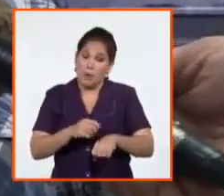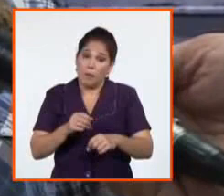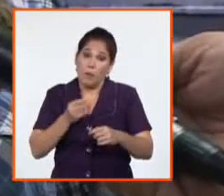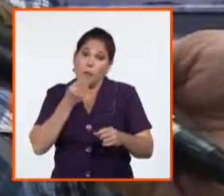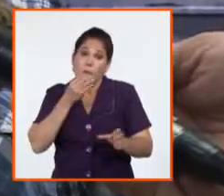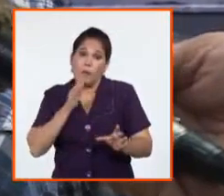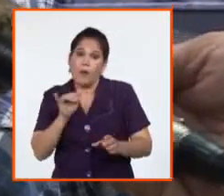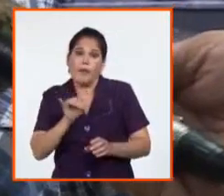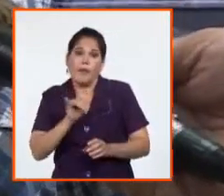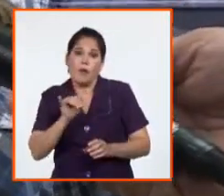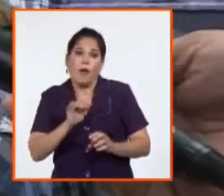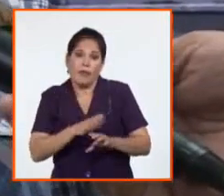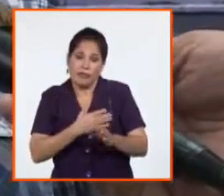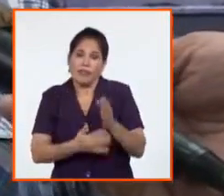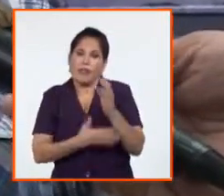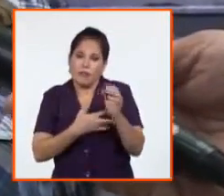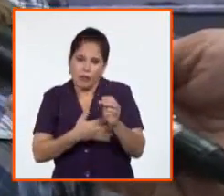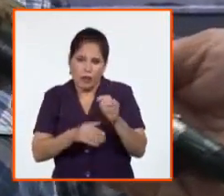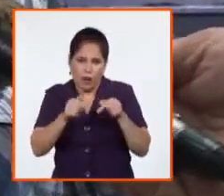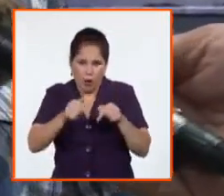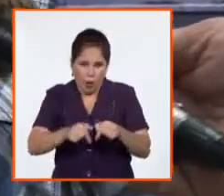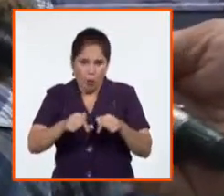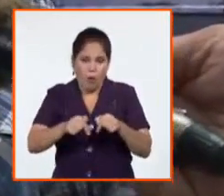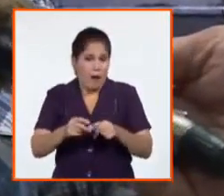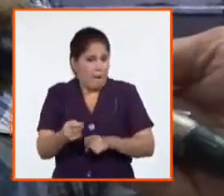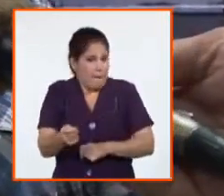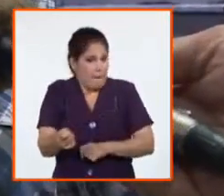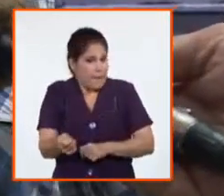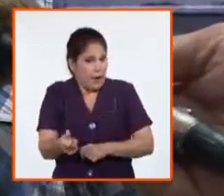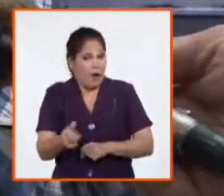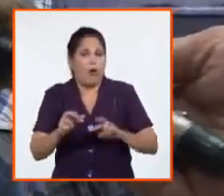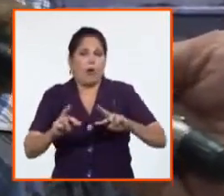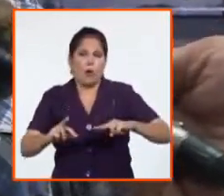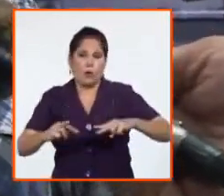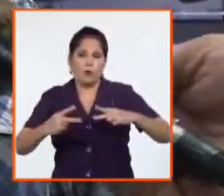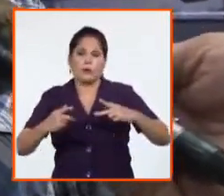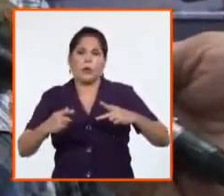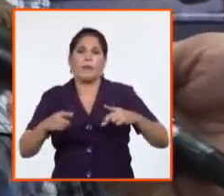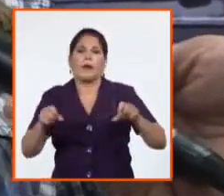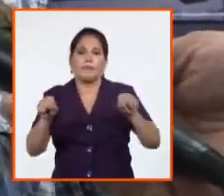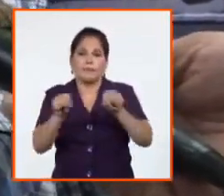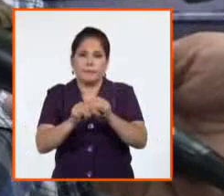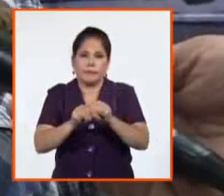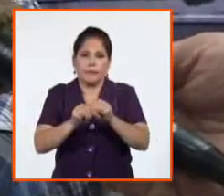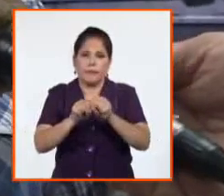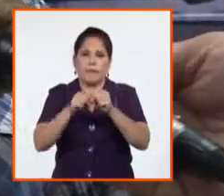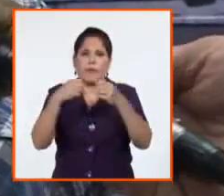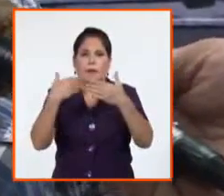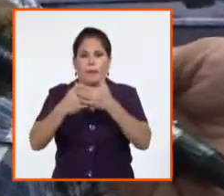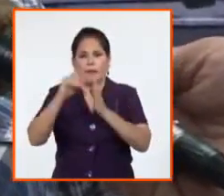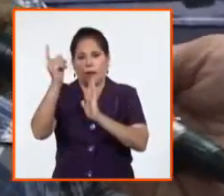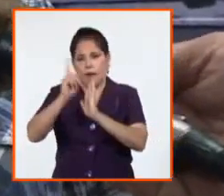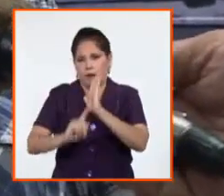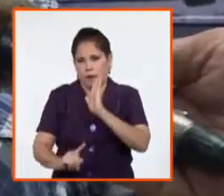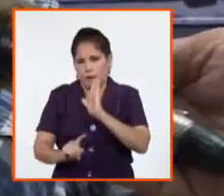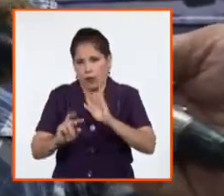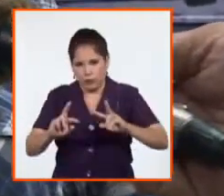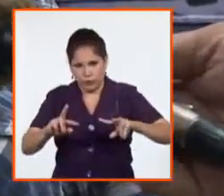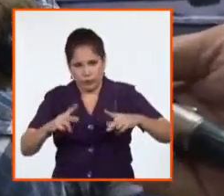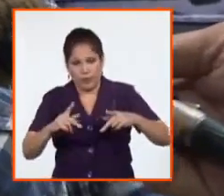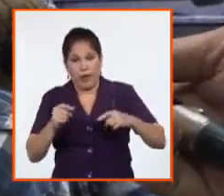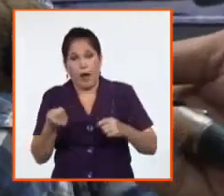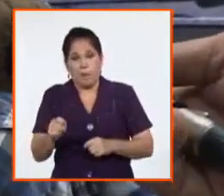a realmente en la mayor brevedad posible poder restaurar, llegar a las centrales termoeléctricas de contención y poder comenzar los